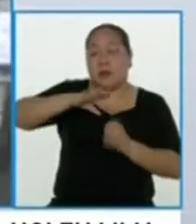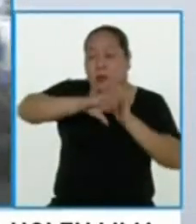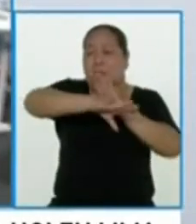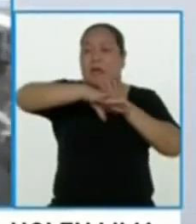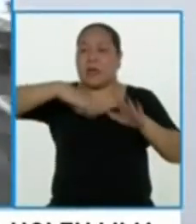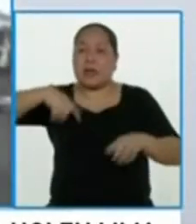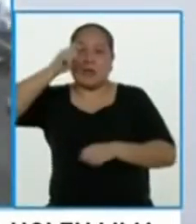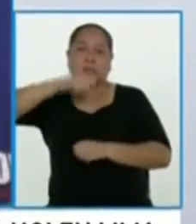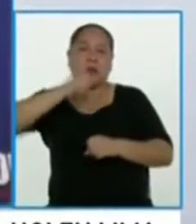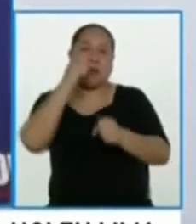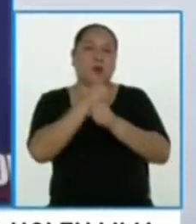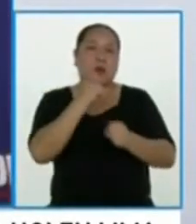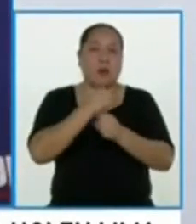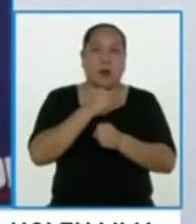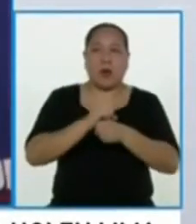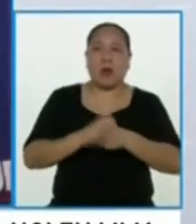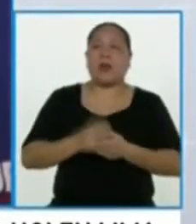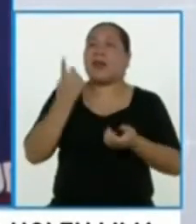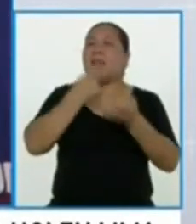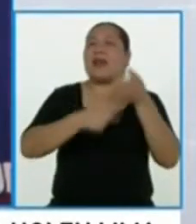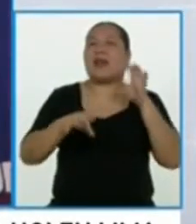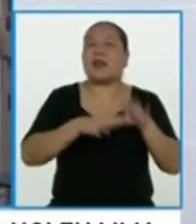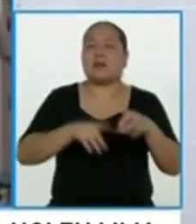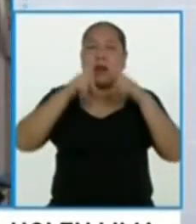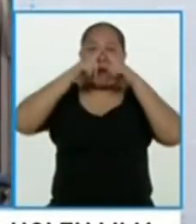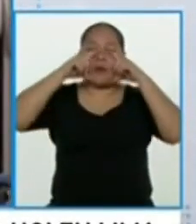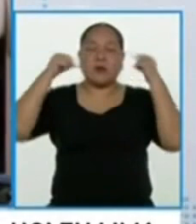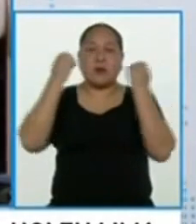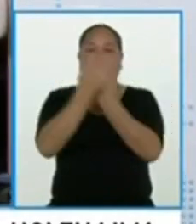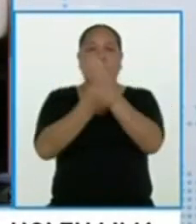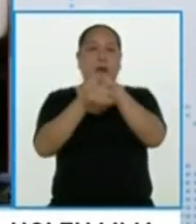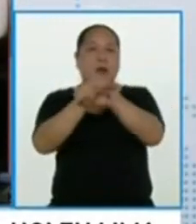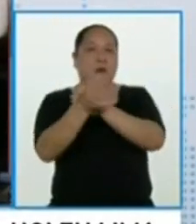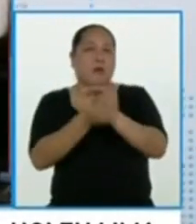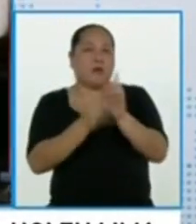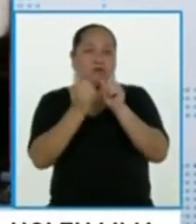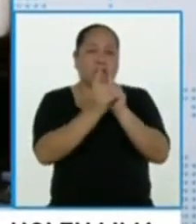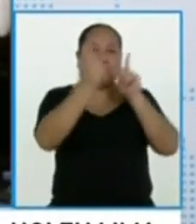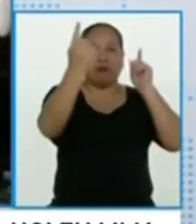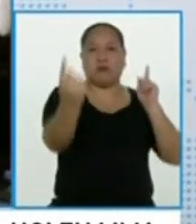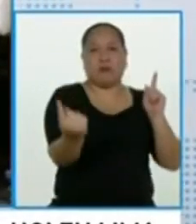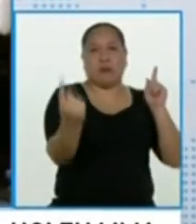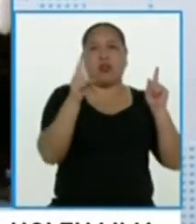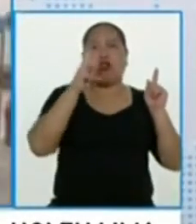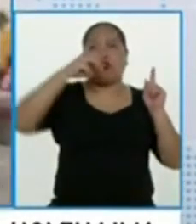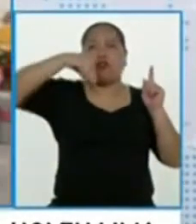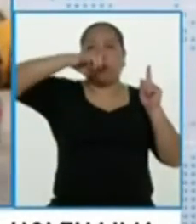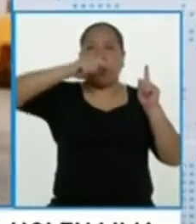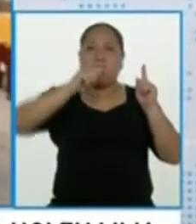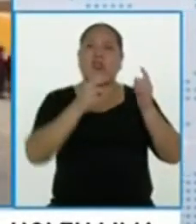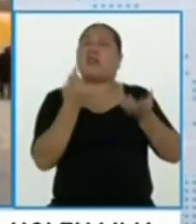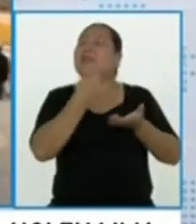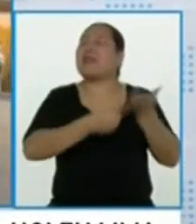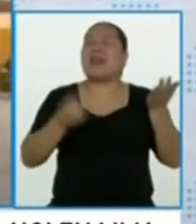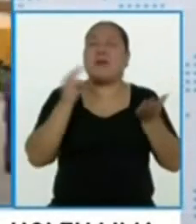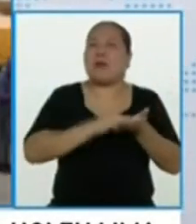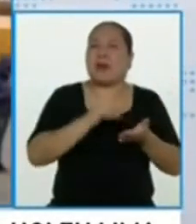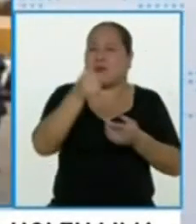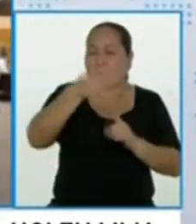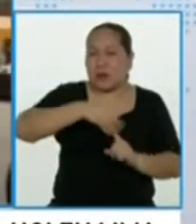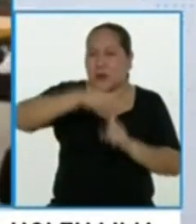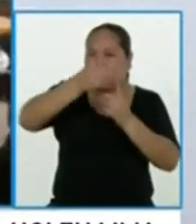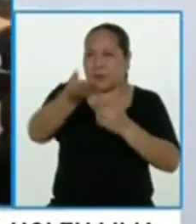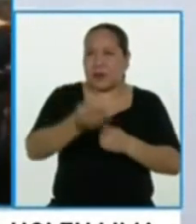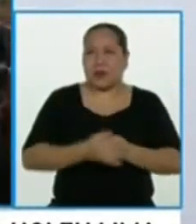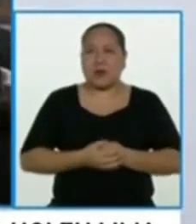que trabajar, ¿no es cierto? ¿Qué hacer? La mascarilla, el lavado de manos, el distanciamiento de 2 metros ahora. ¿Qué más? ¿Usted que es el